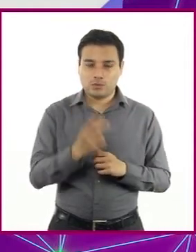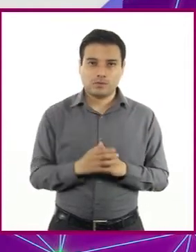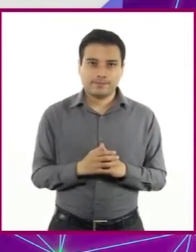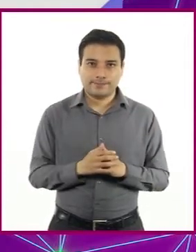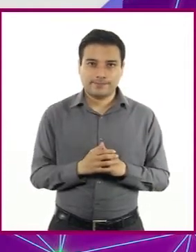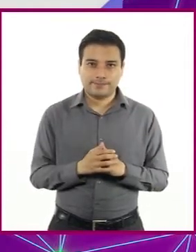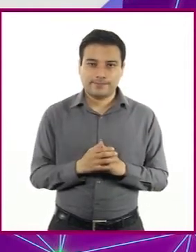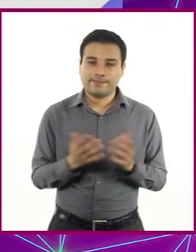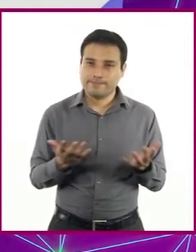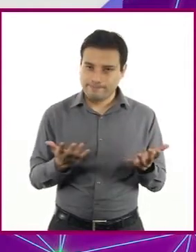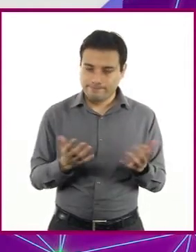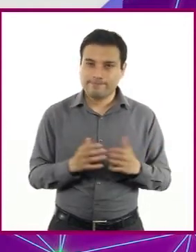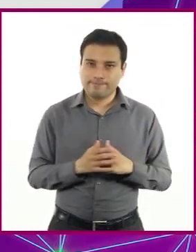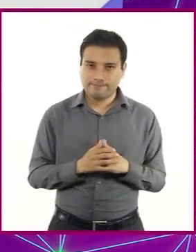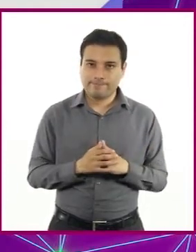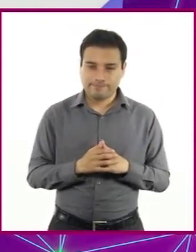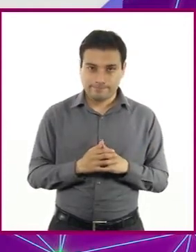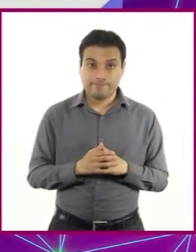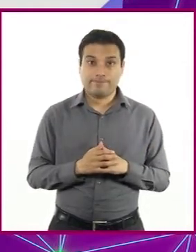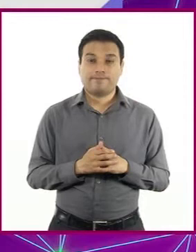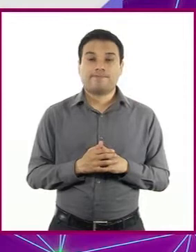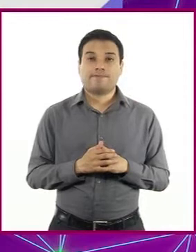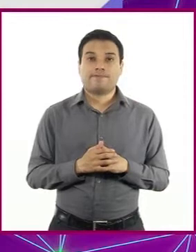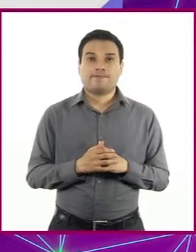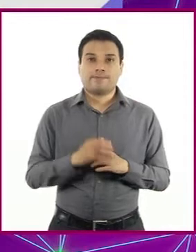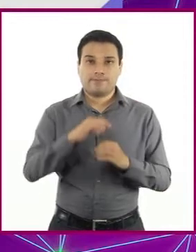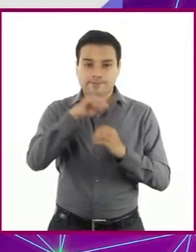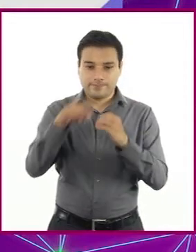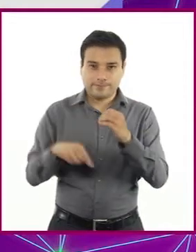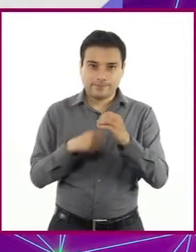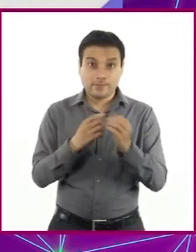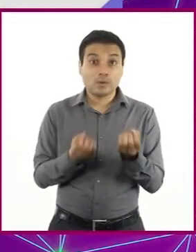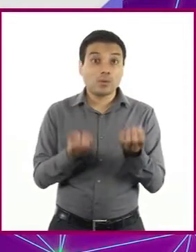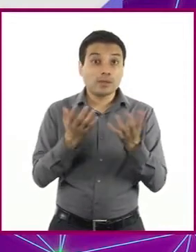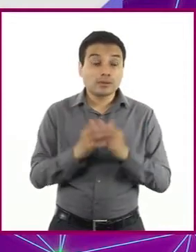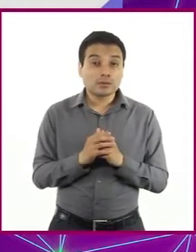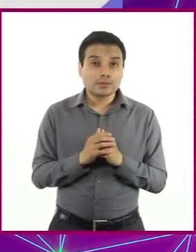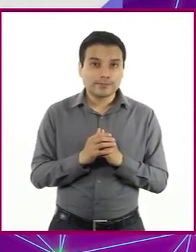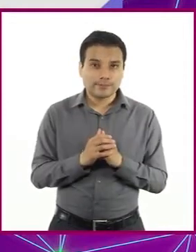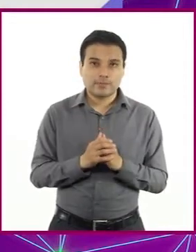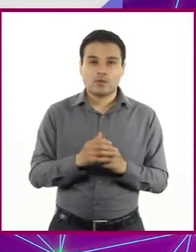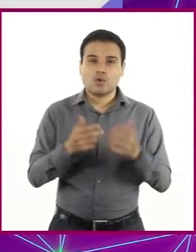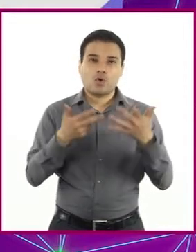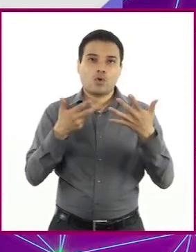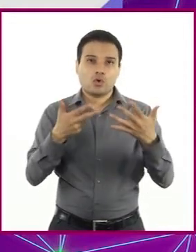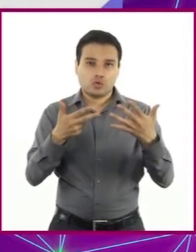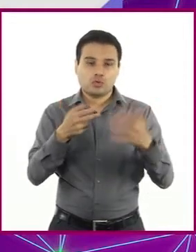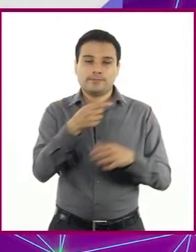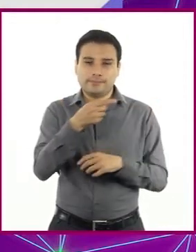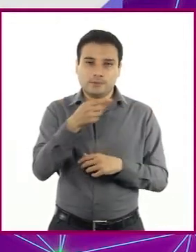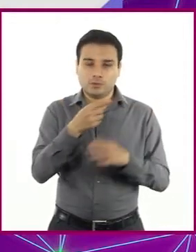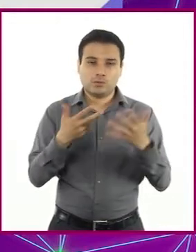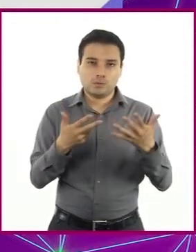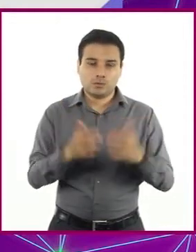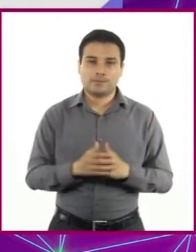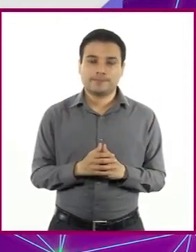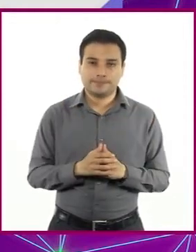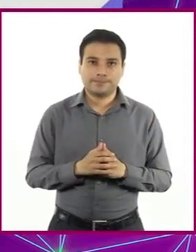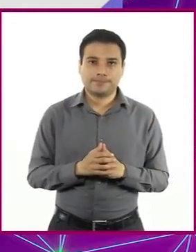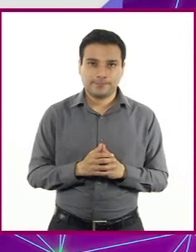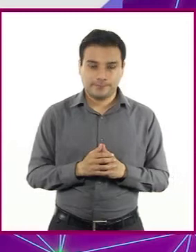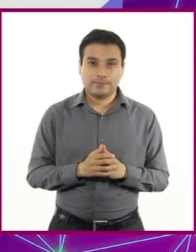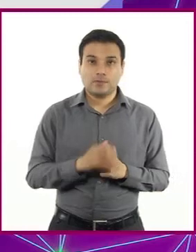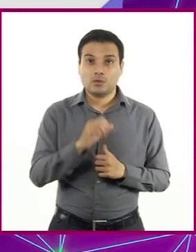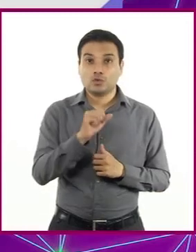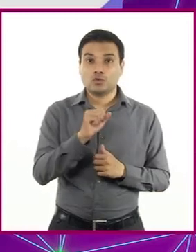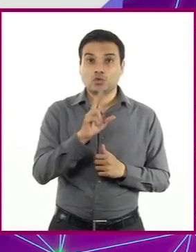que considerando el número de átomos de oxígeno, tendremos en total 8 cargas negativas. Como el ion